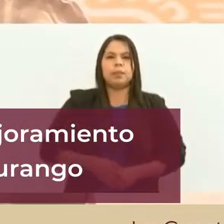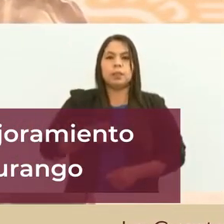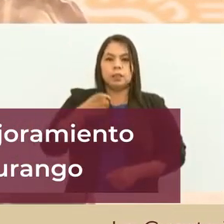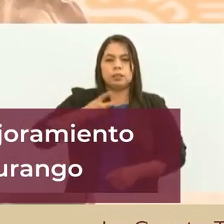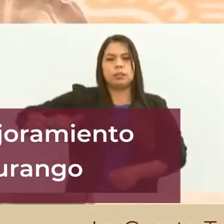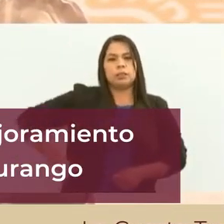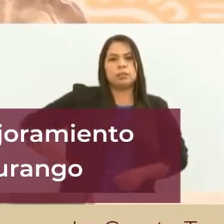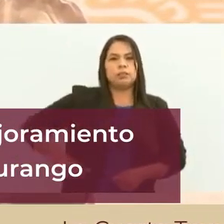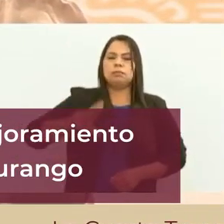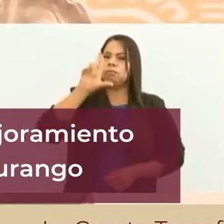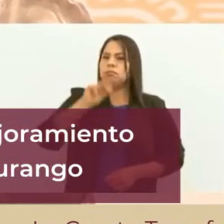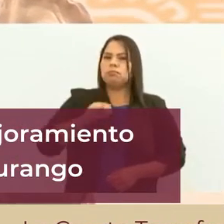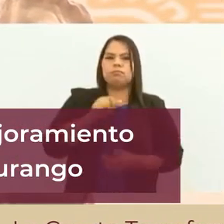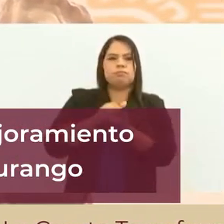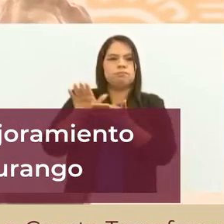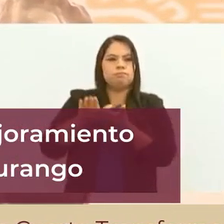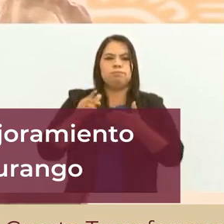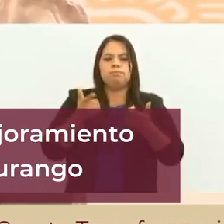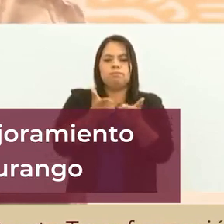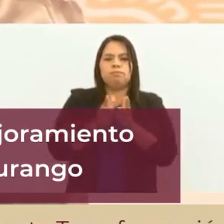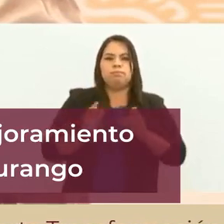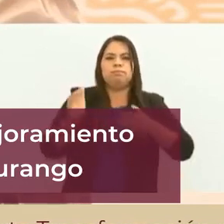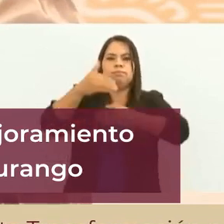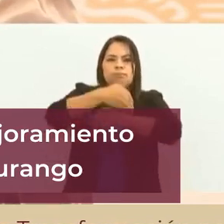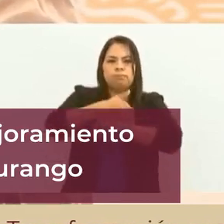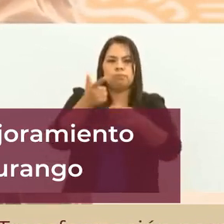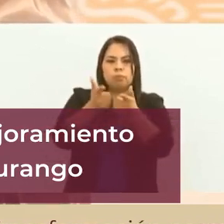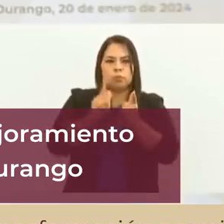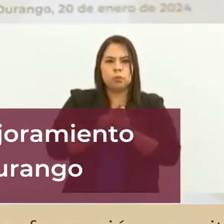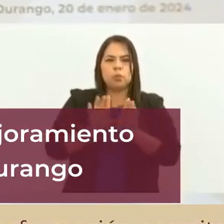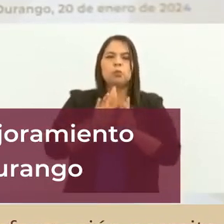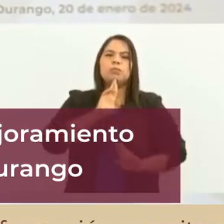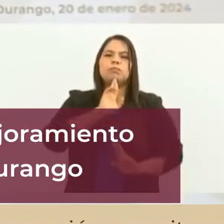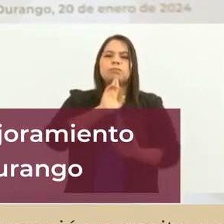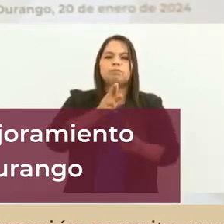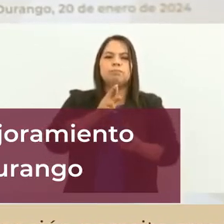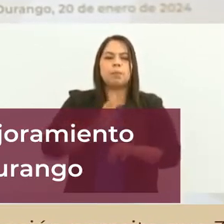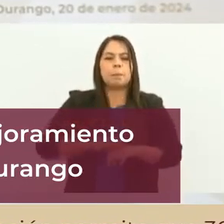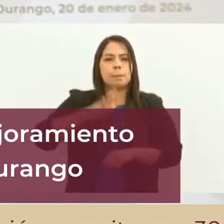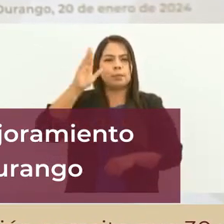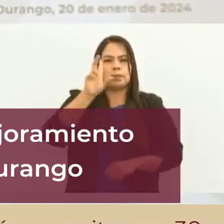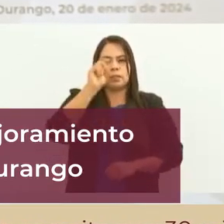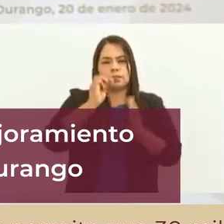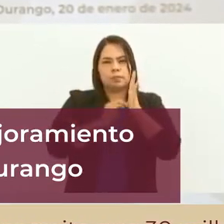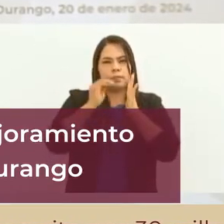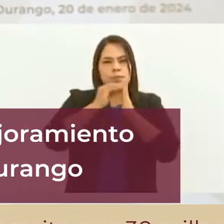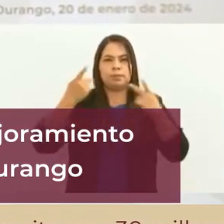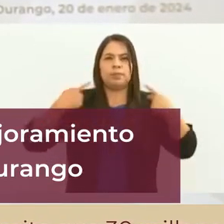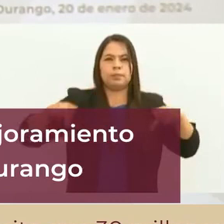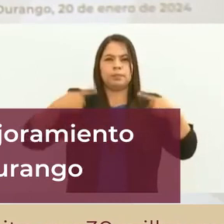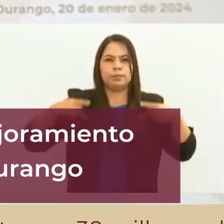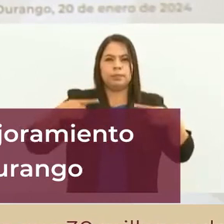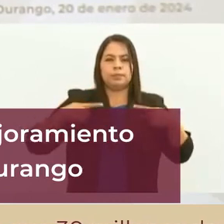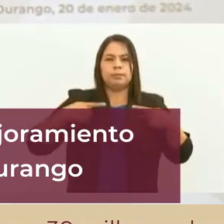Durante la presentación de los programas para el bienestar, encabezada por el presidente Andrés Manuel López Obrador en el estado de Durango, la titular del